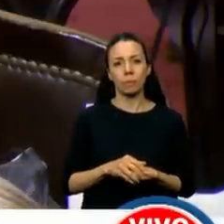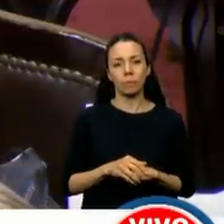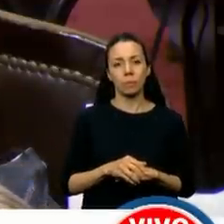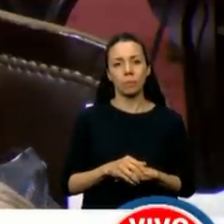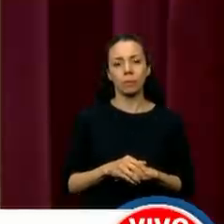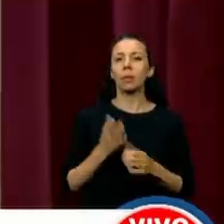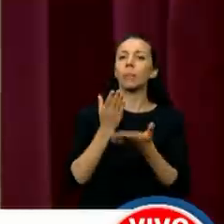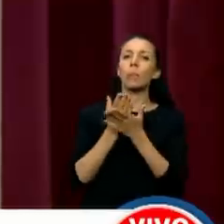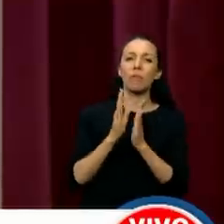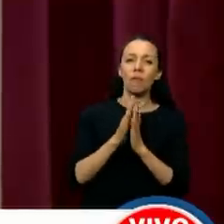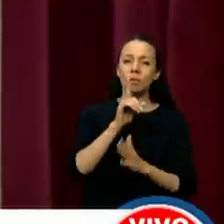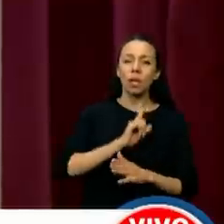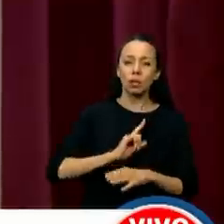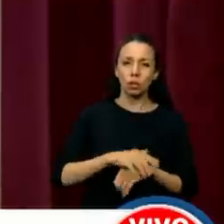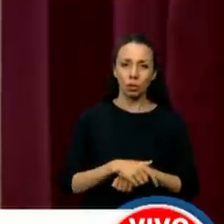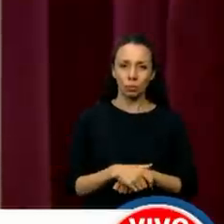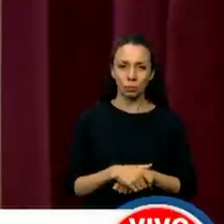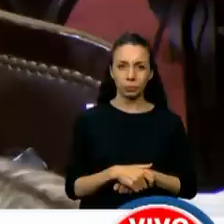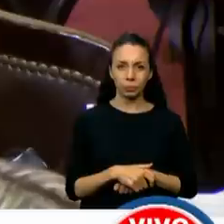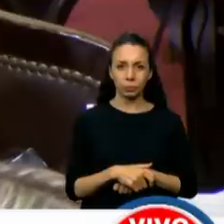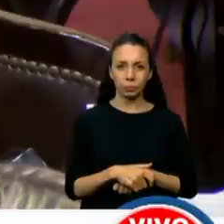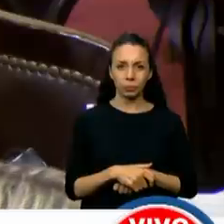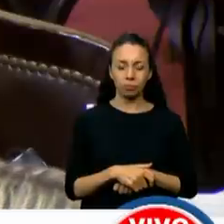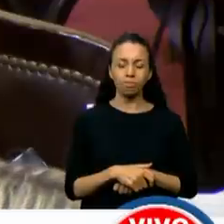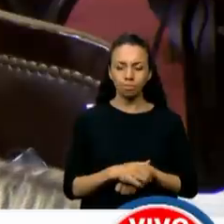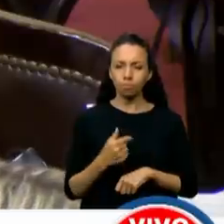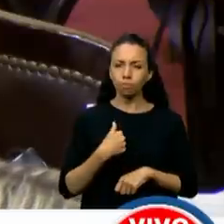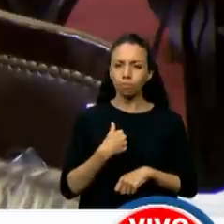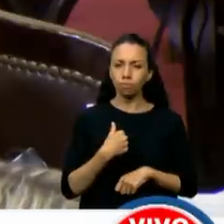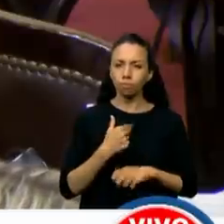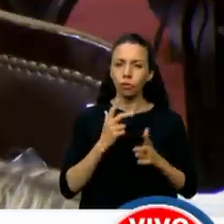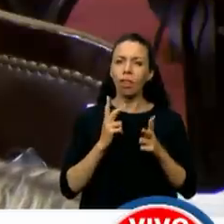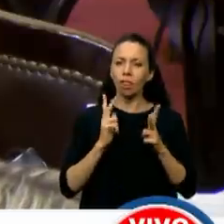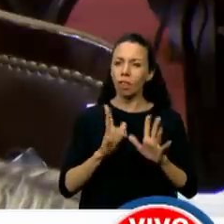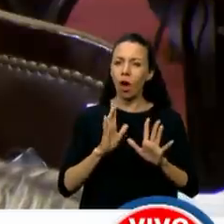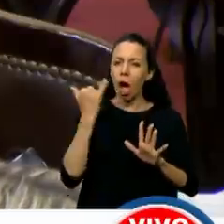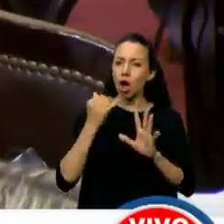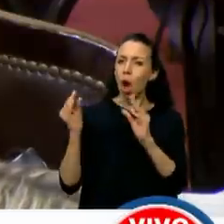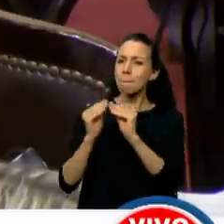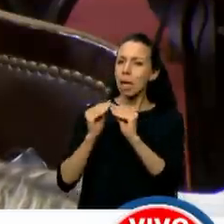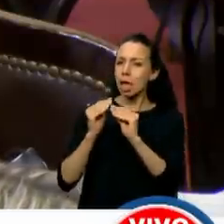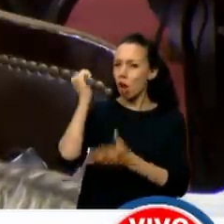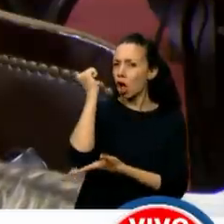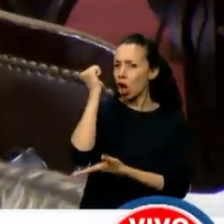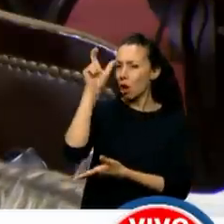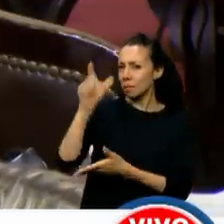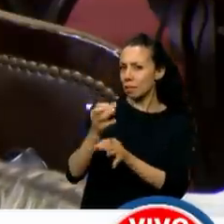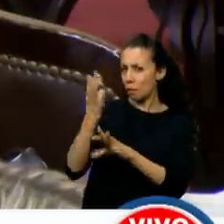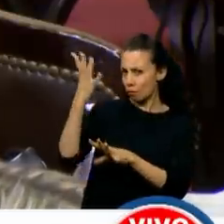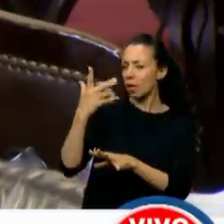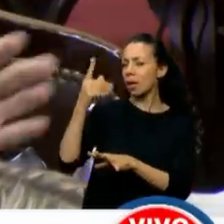silencio por favor me animo a decir que algún compañero economista me corregirá porque yo no lo soy